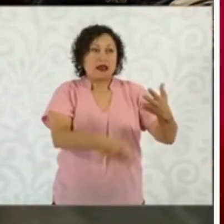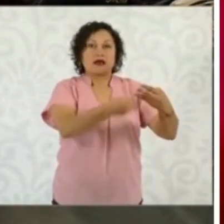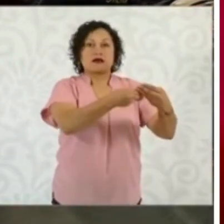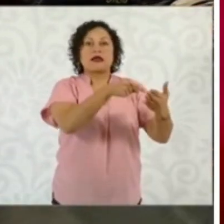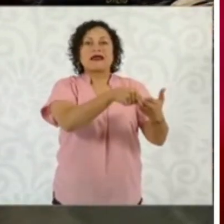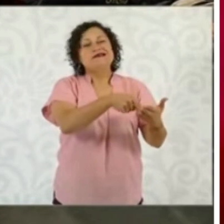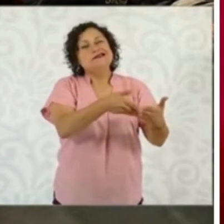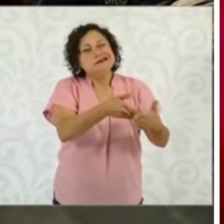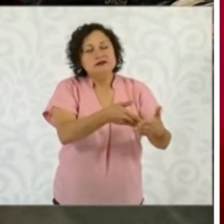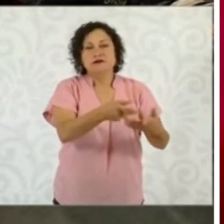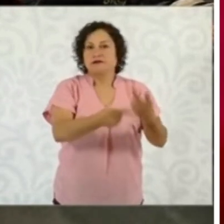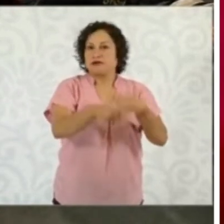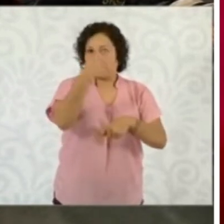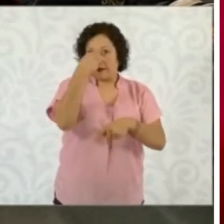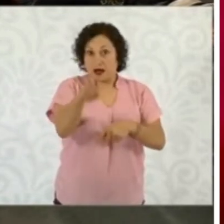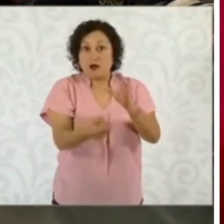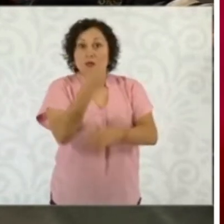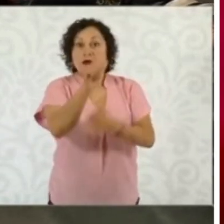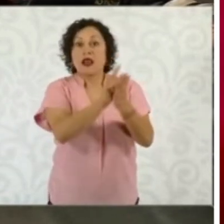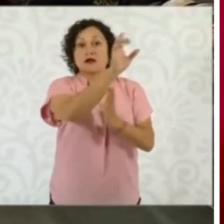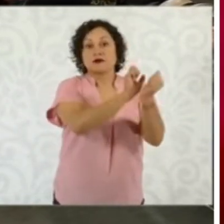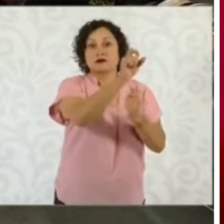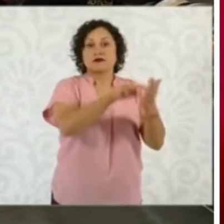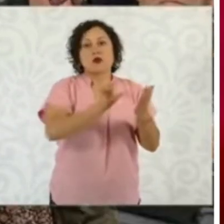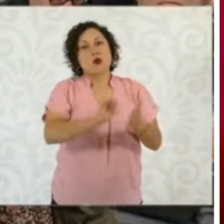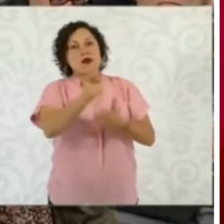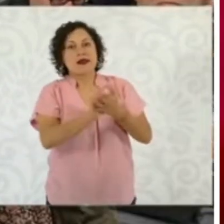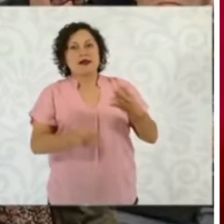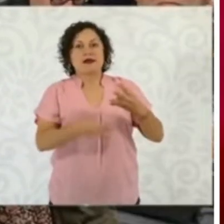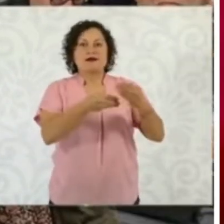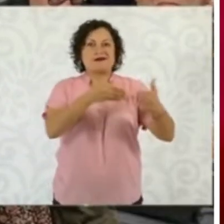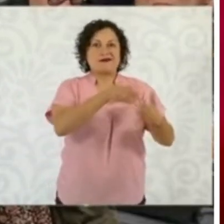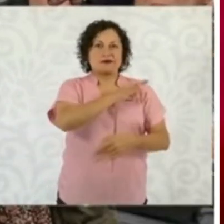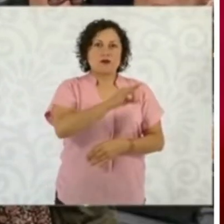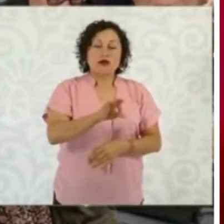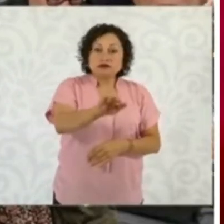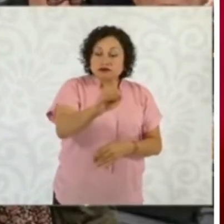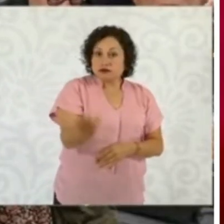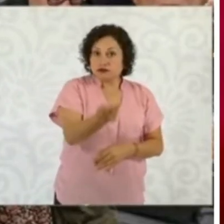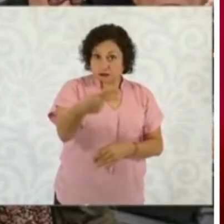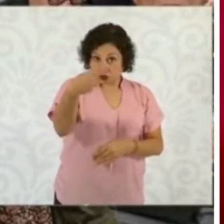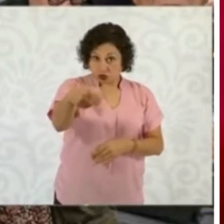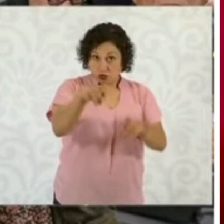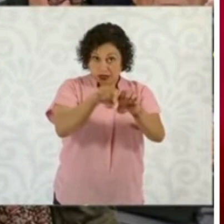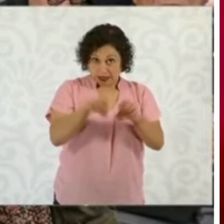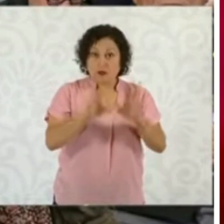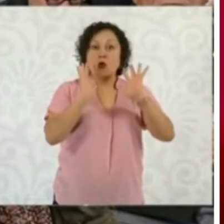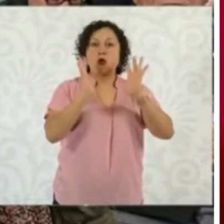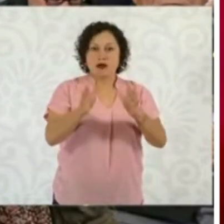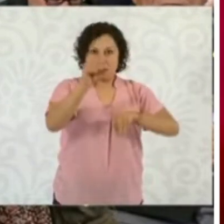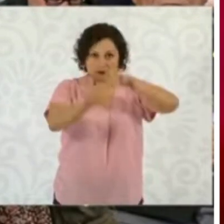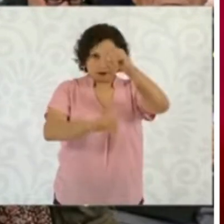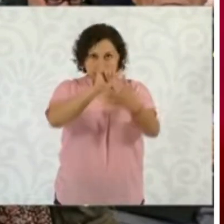la aplicación de esta reforma constitucional. Preguntarle sobre si su administración estará ya trabajando sobre reformas a estas leyes secundarias